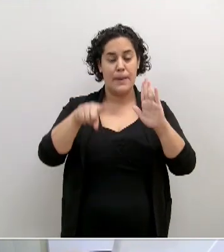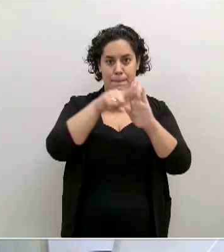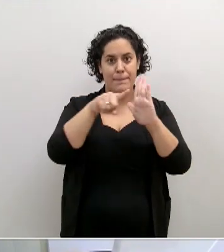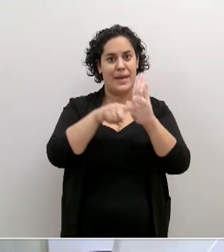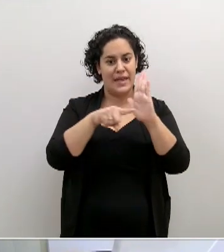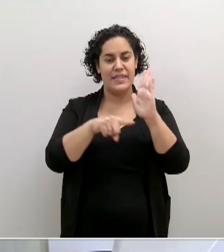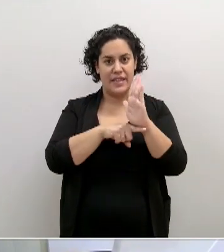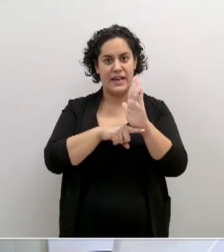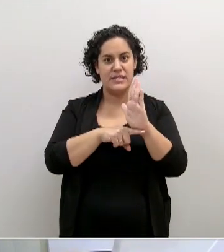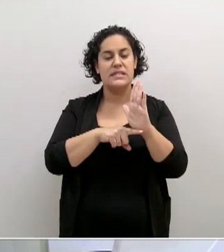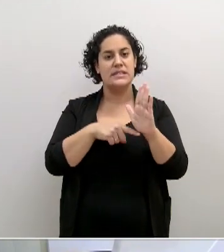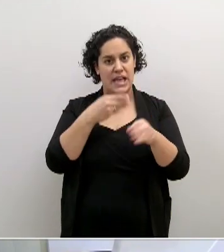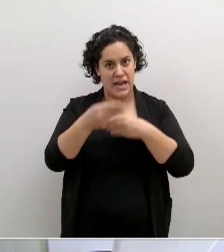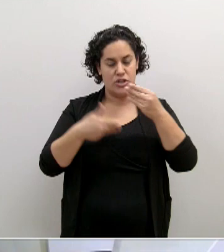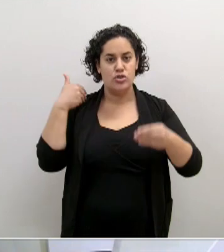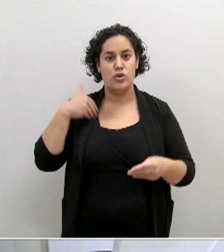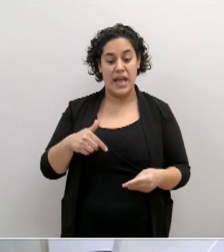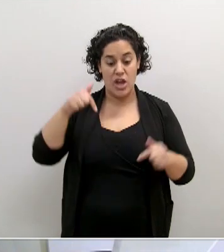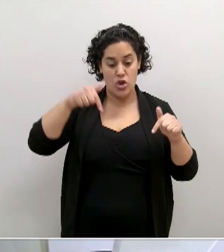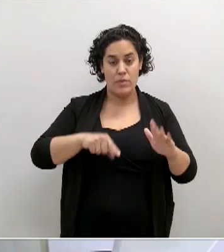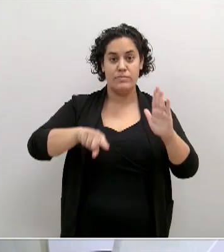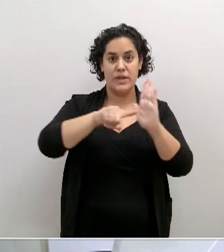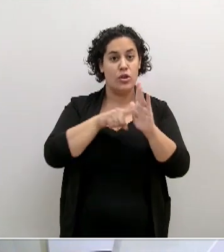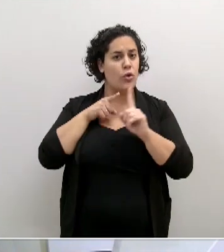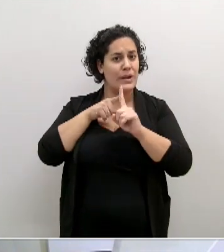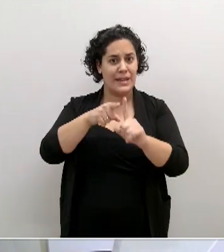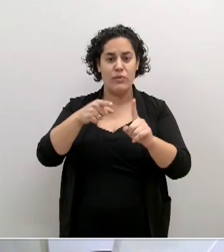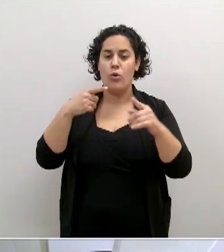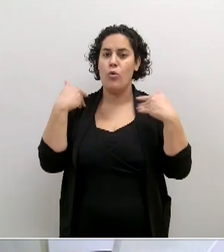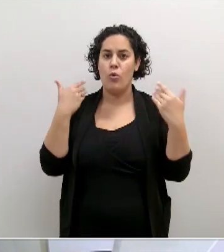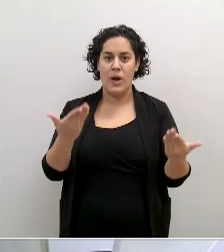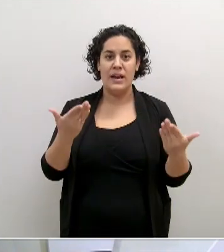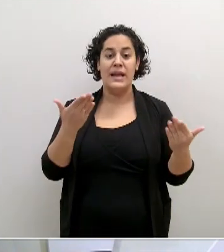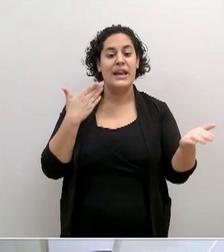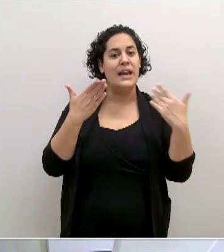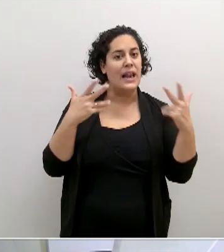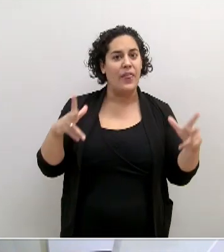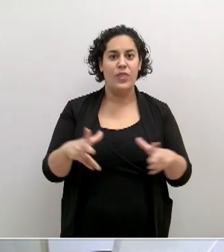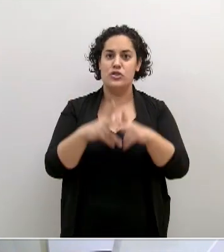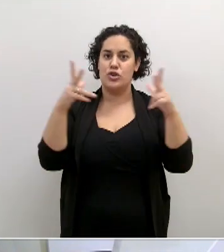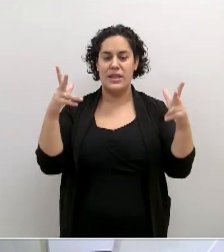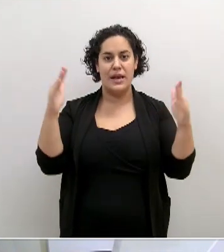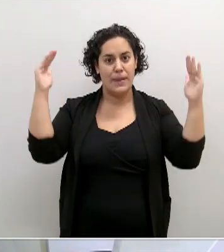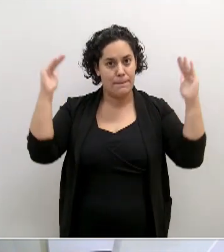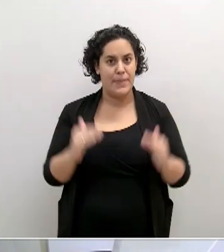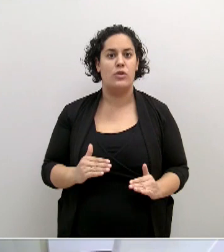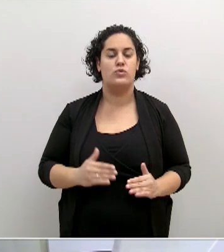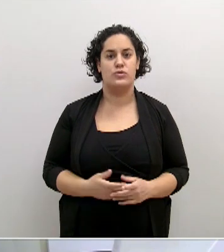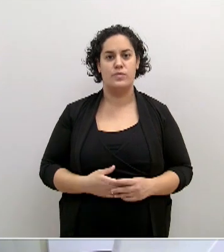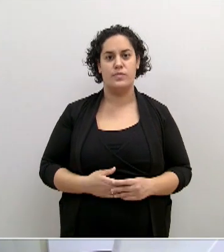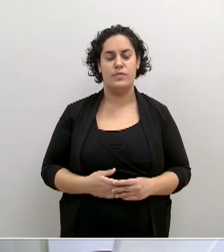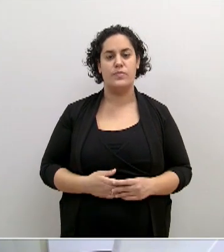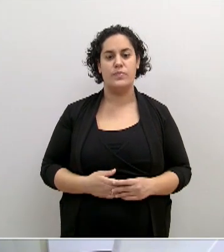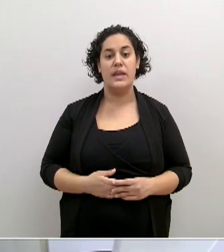son con el objetivo de disminuir esa interacción social. La población puede salir, como